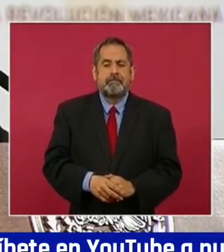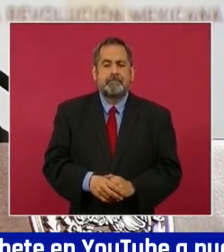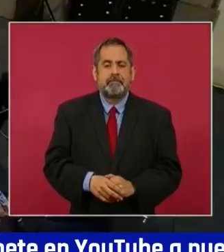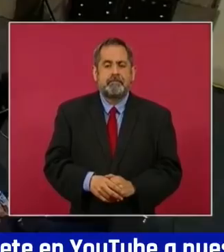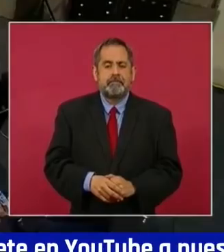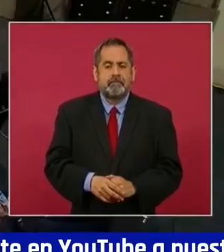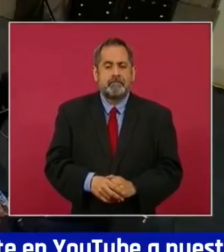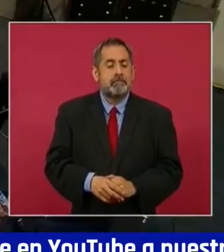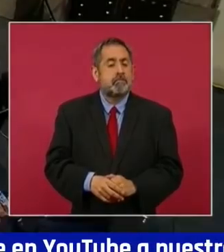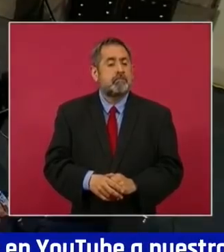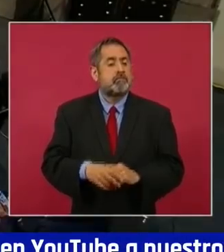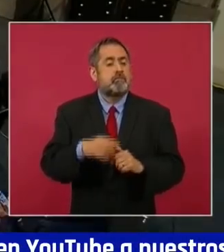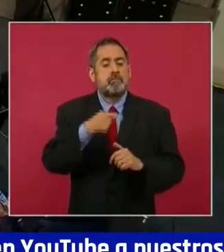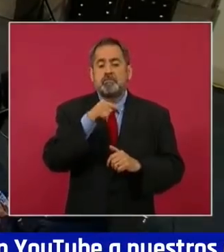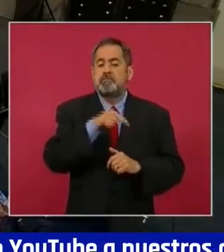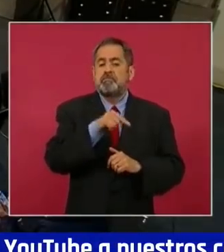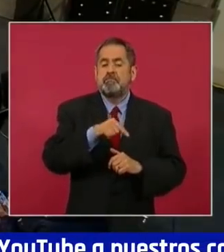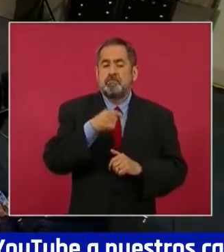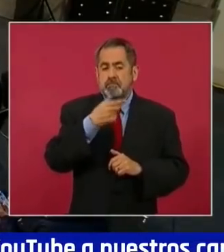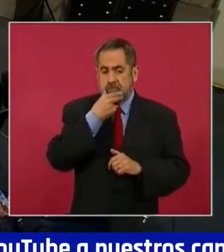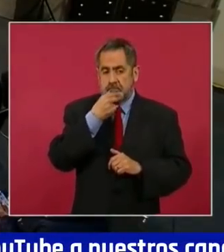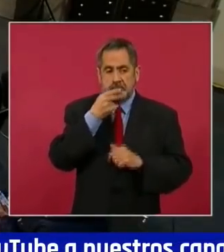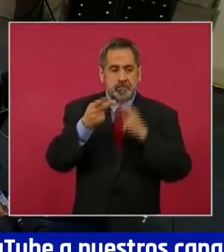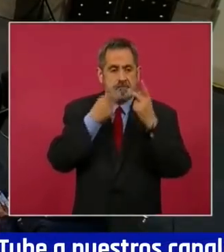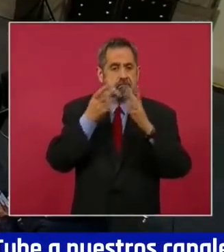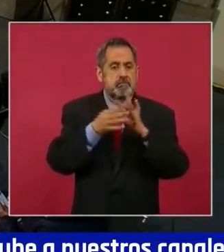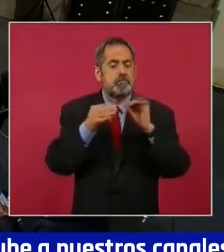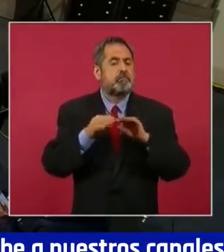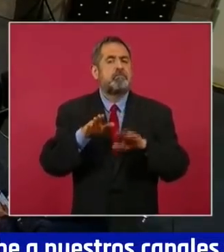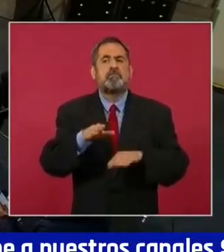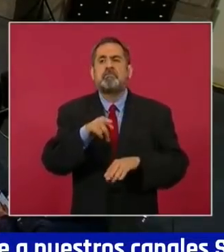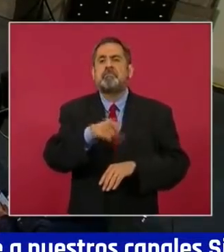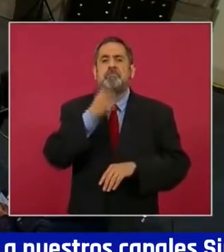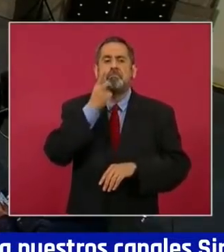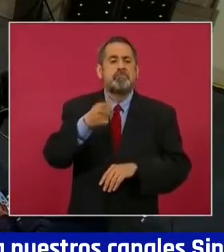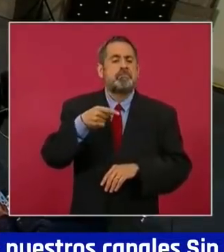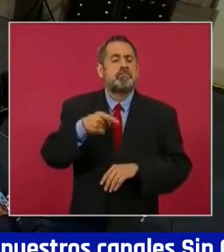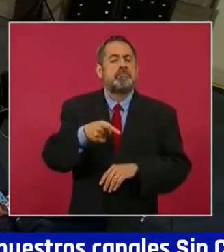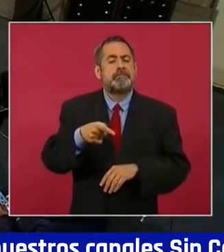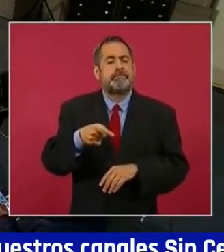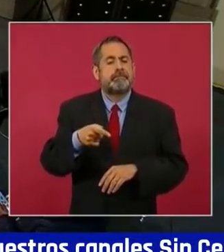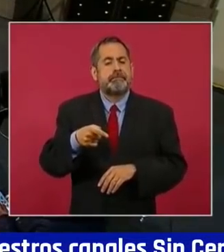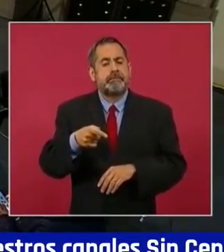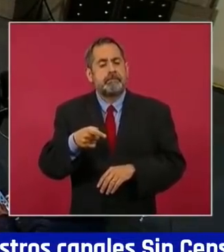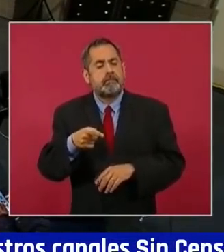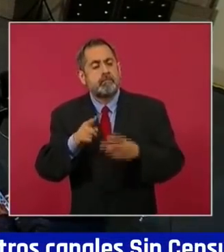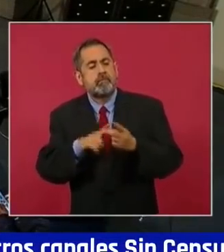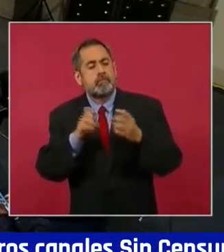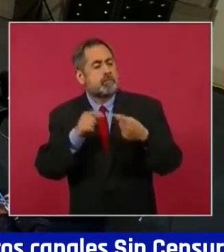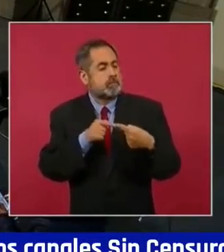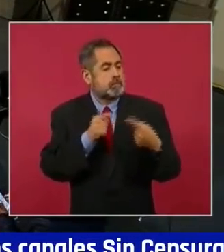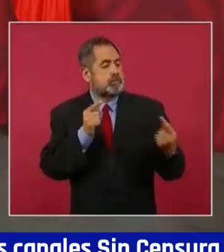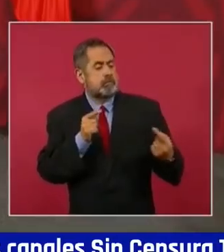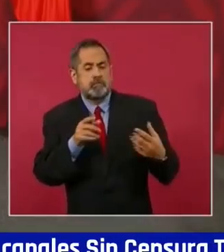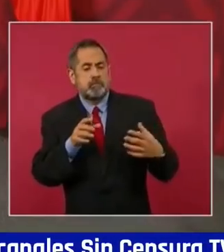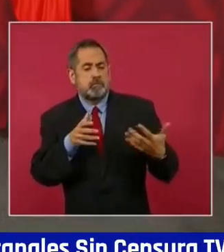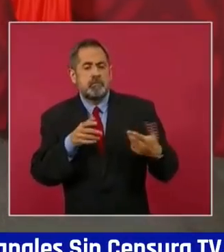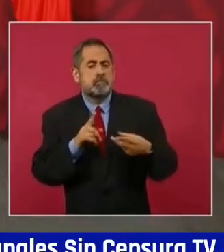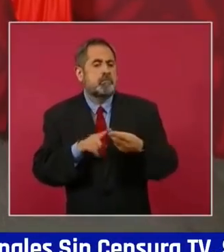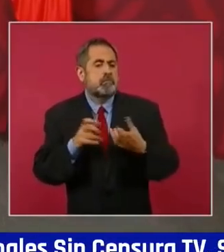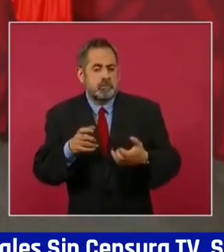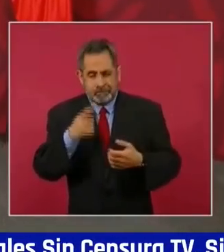Es un editorial en donde él habla de que ¿dónde está la oposición?